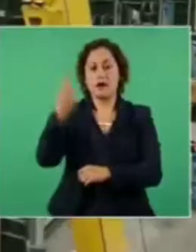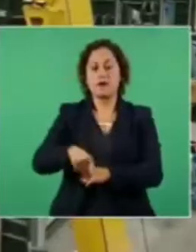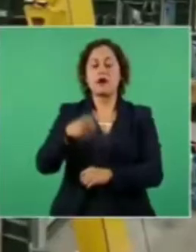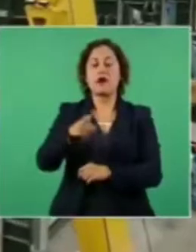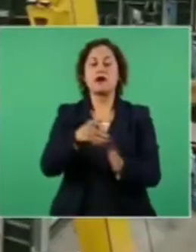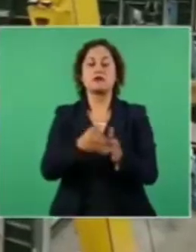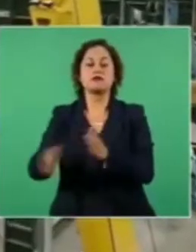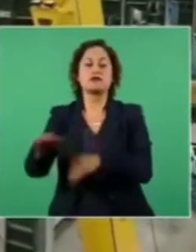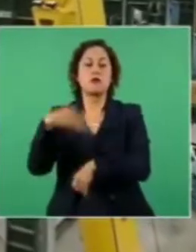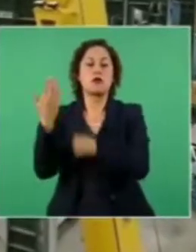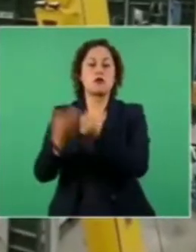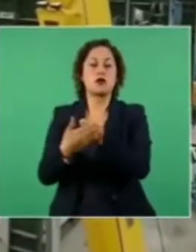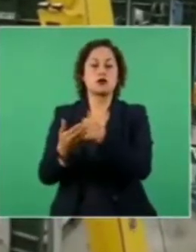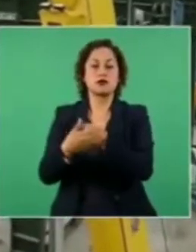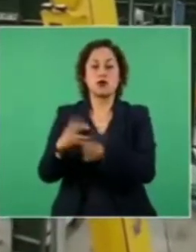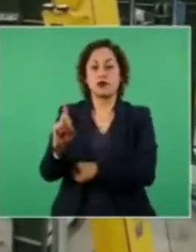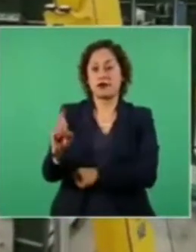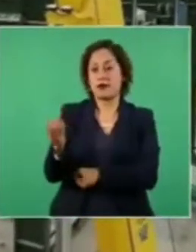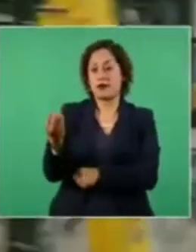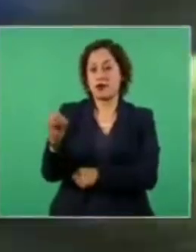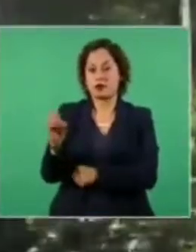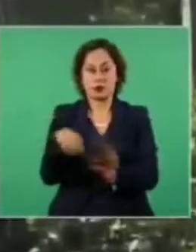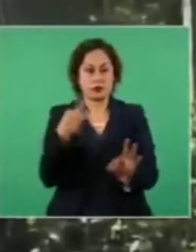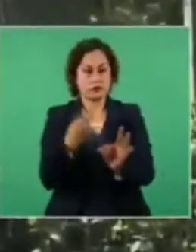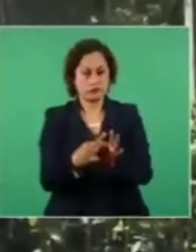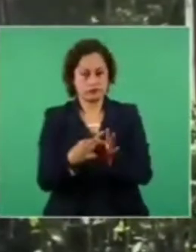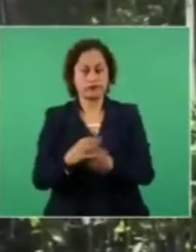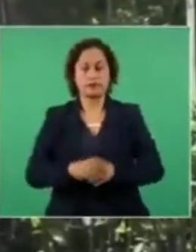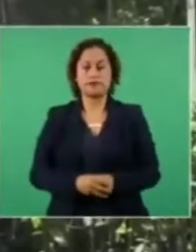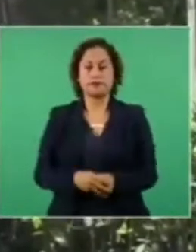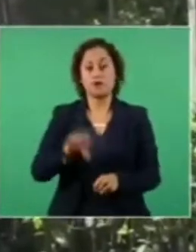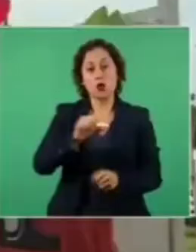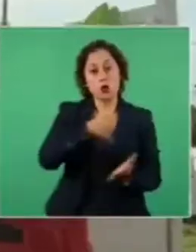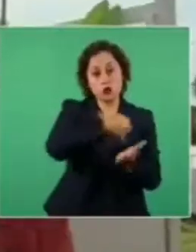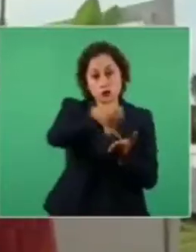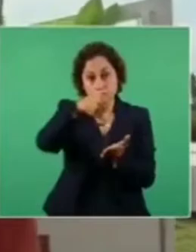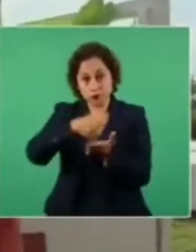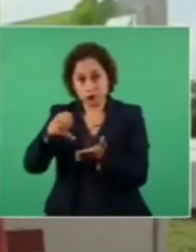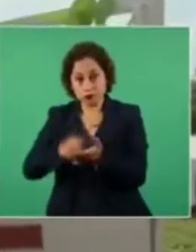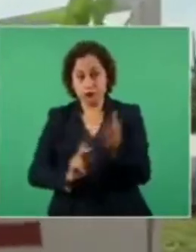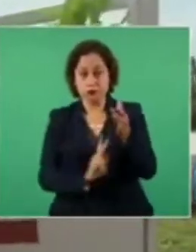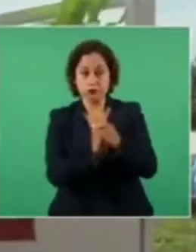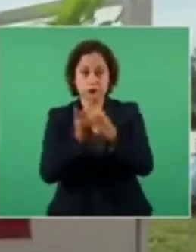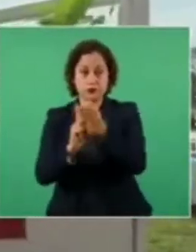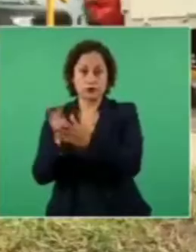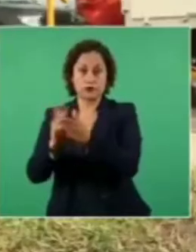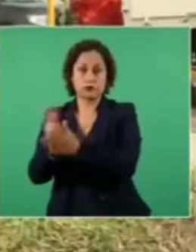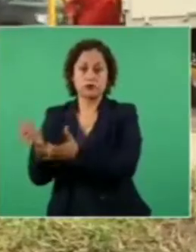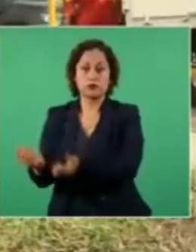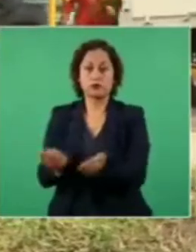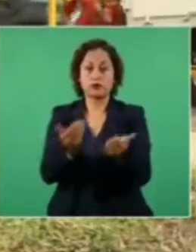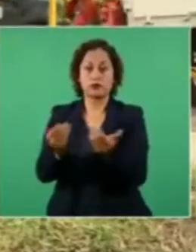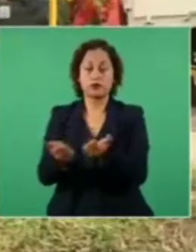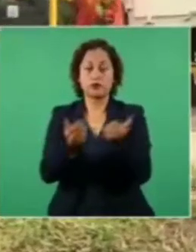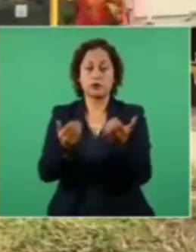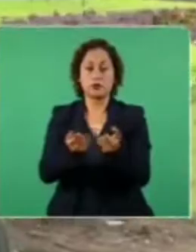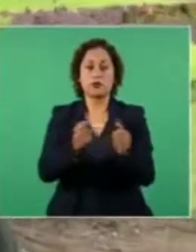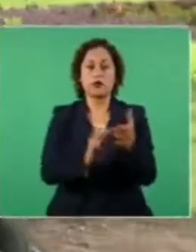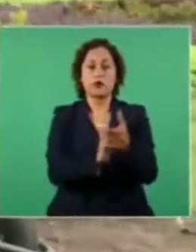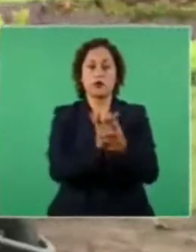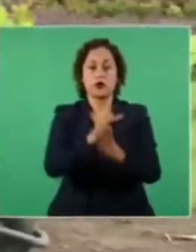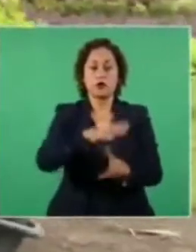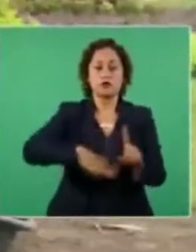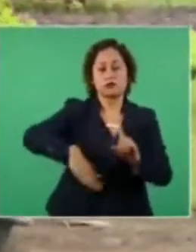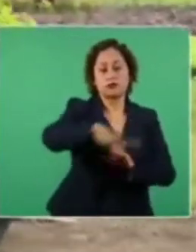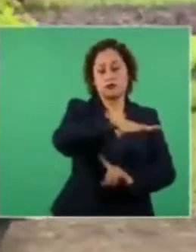30 de octubre de acuerdo al programa establecido. En el vivero se lleva a cabo el trasplante de plantas de ornato hacia distintas áreas verdes